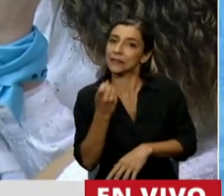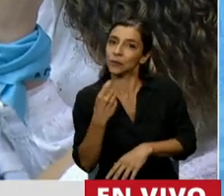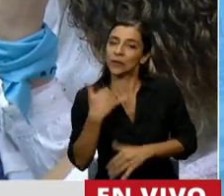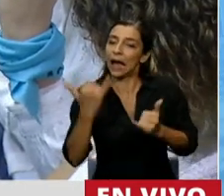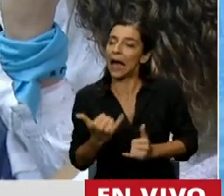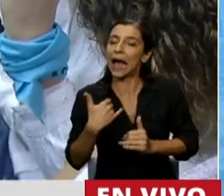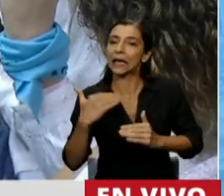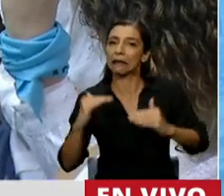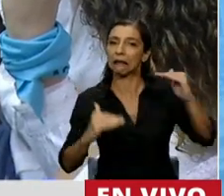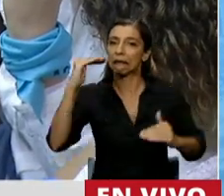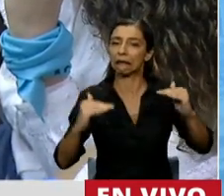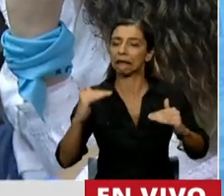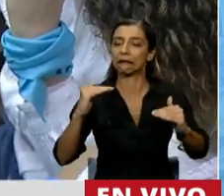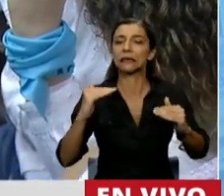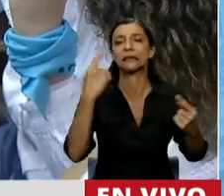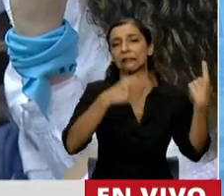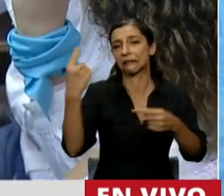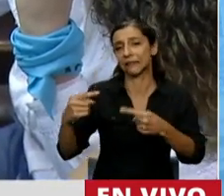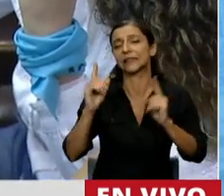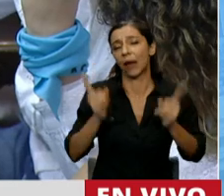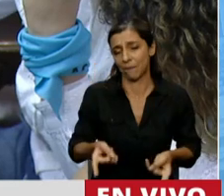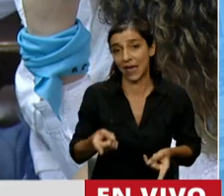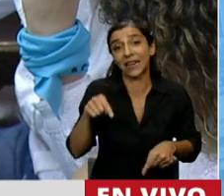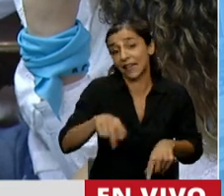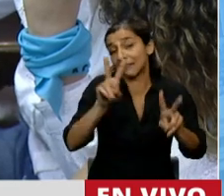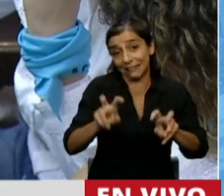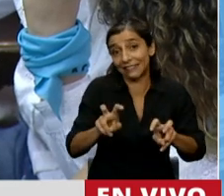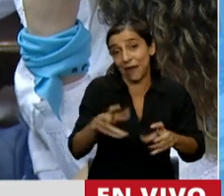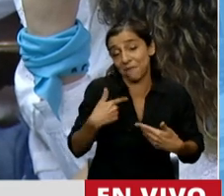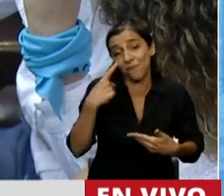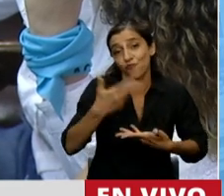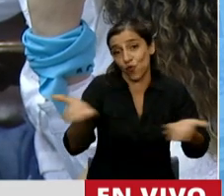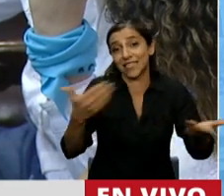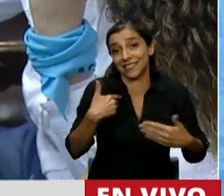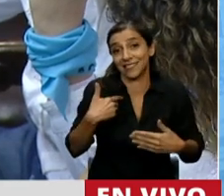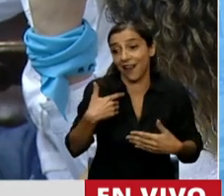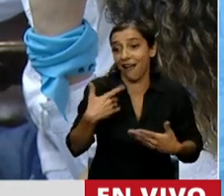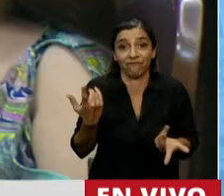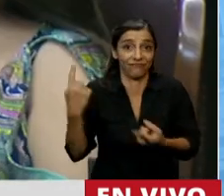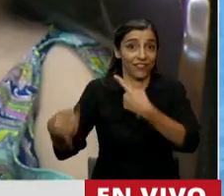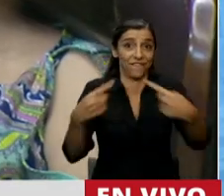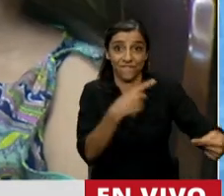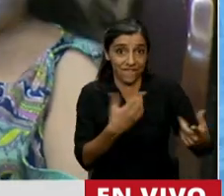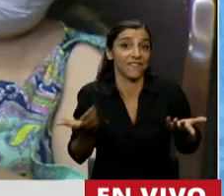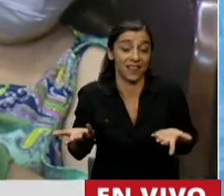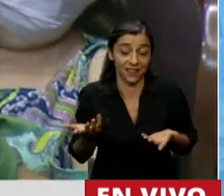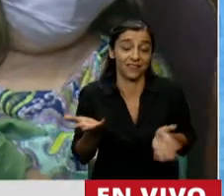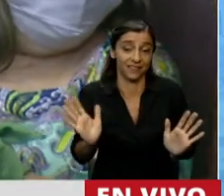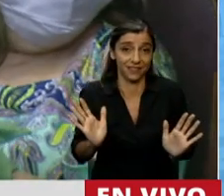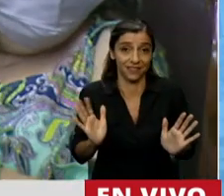diversidad de nuestro amplio país, y este es uno de ellos. Necesitamos avanzar con educación